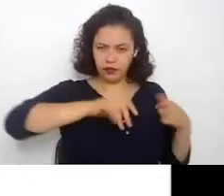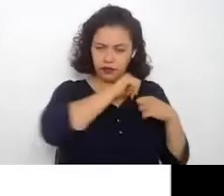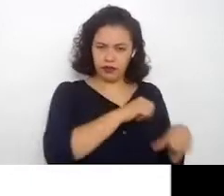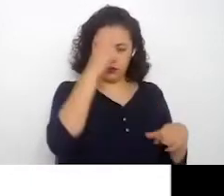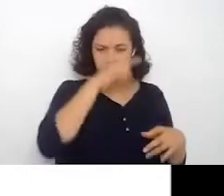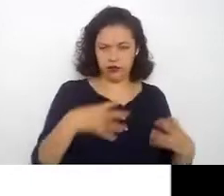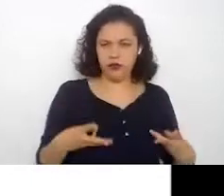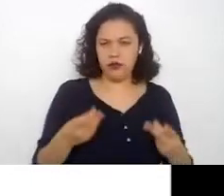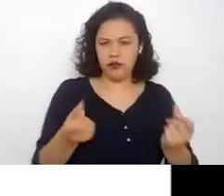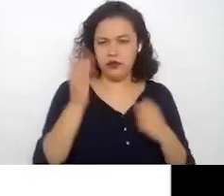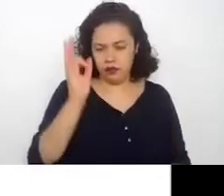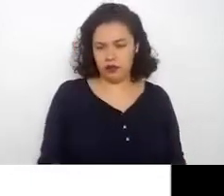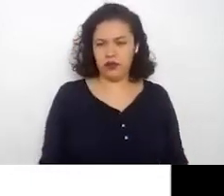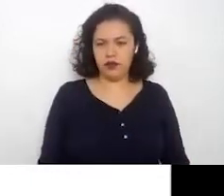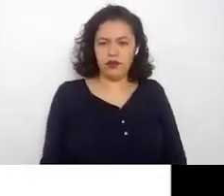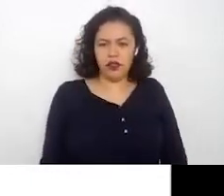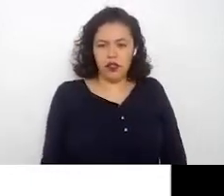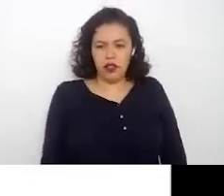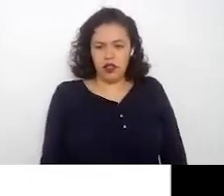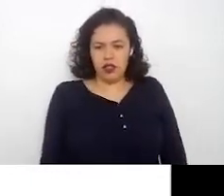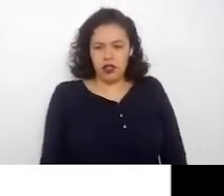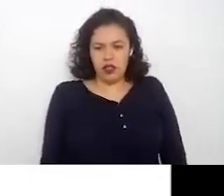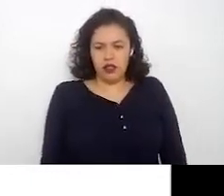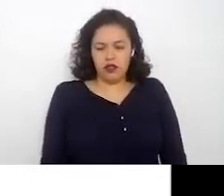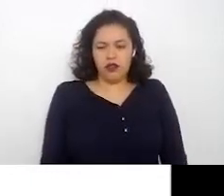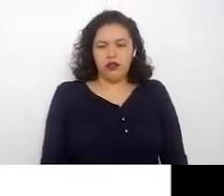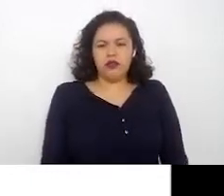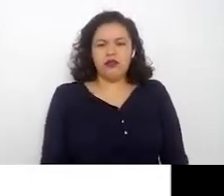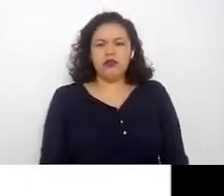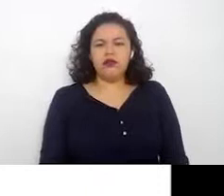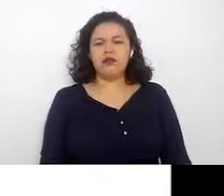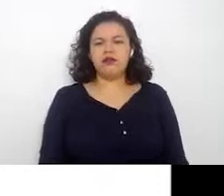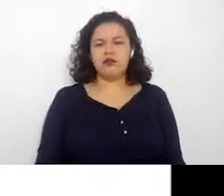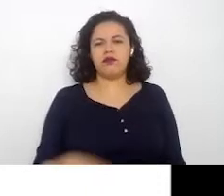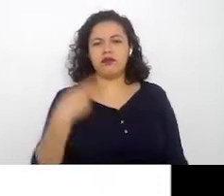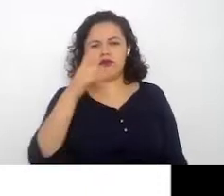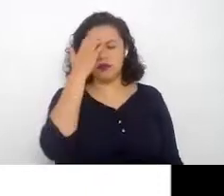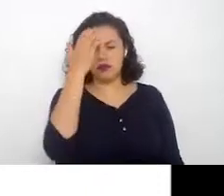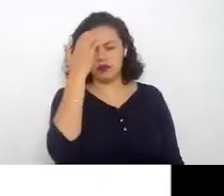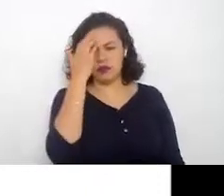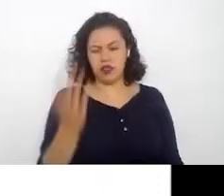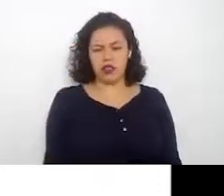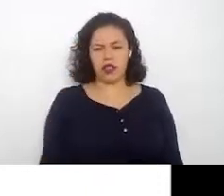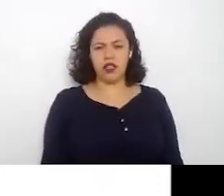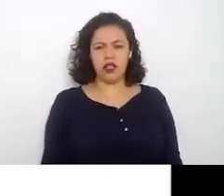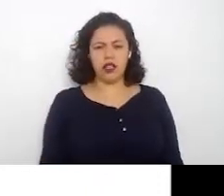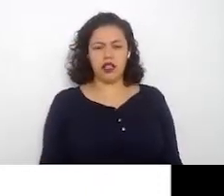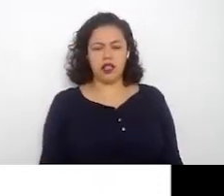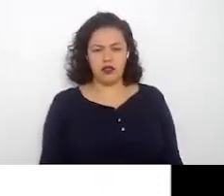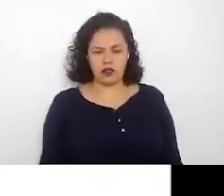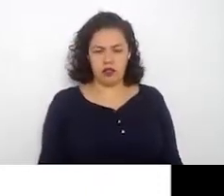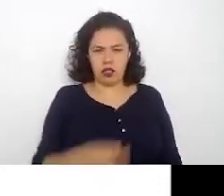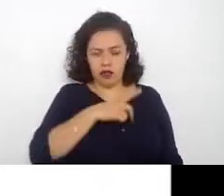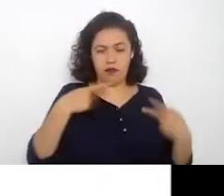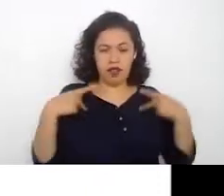gasto tenga este conocimiento. Si quien autoriza el gasto no lleva el balance de